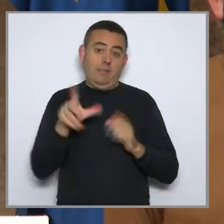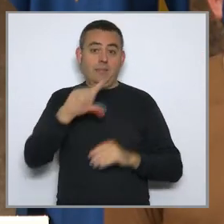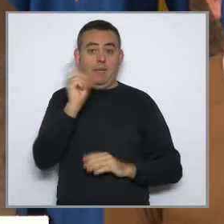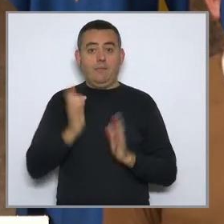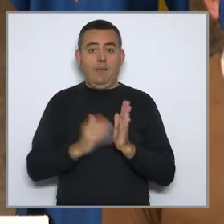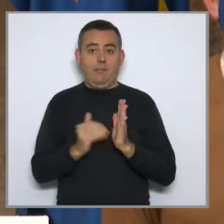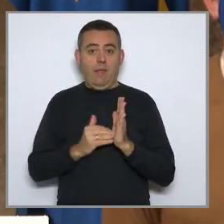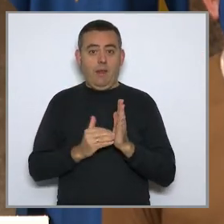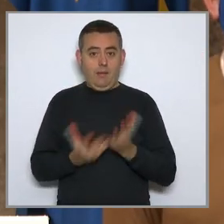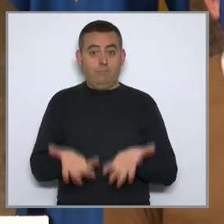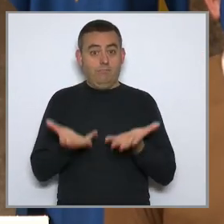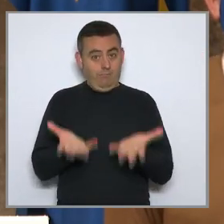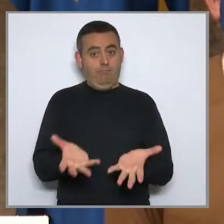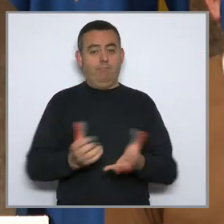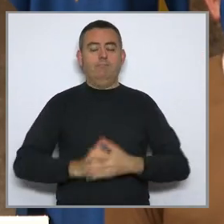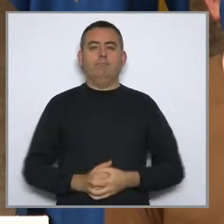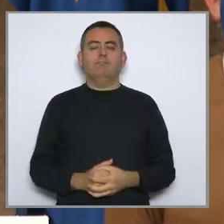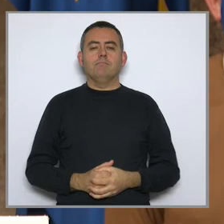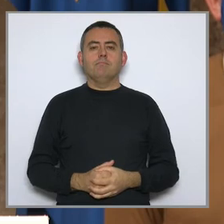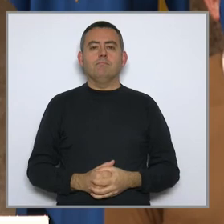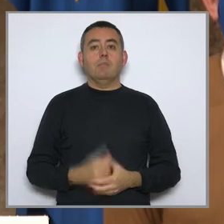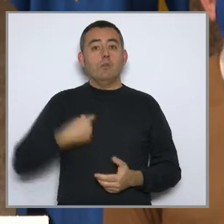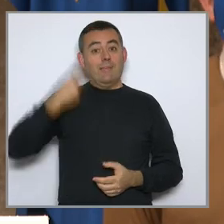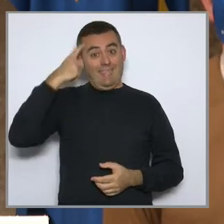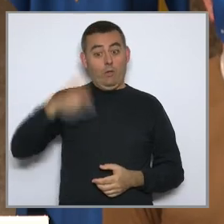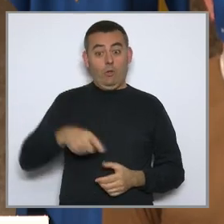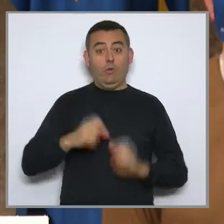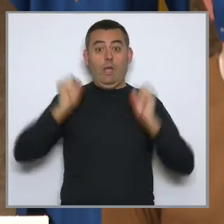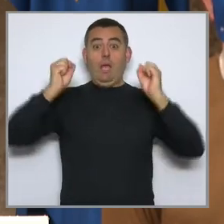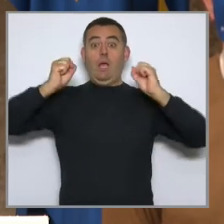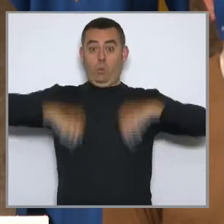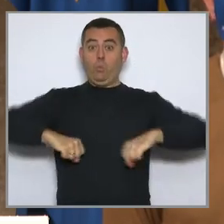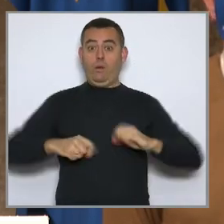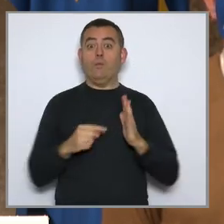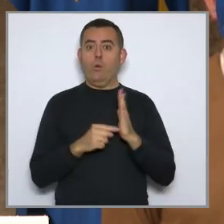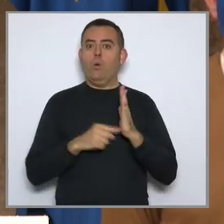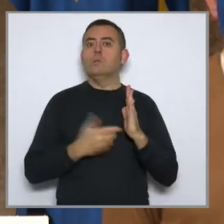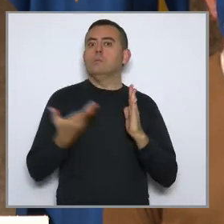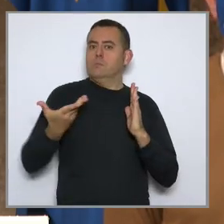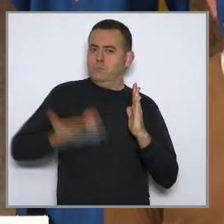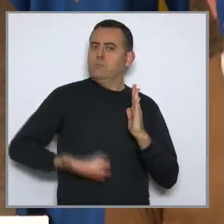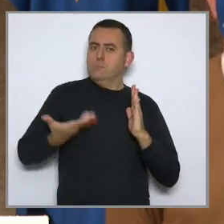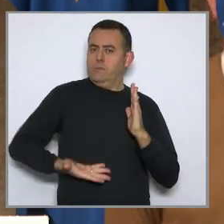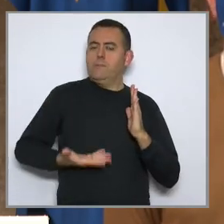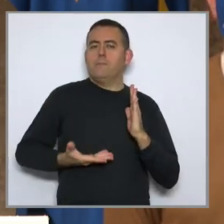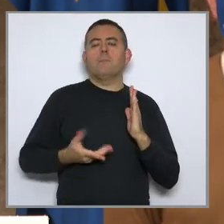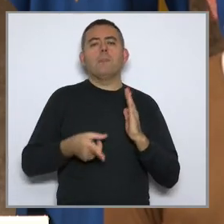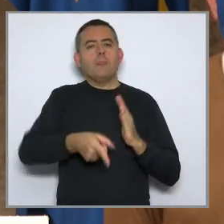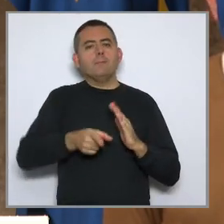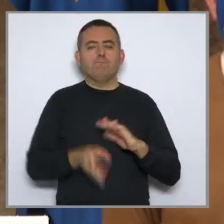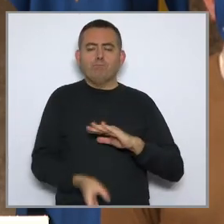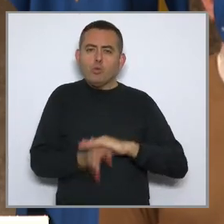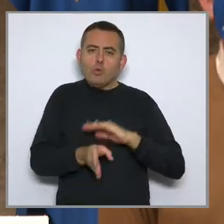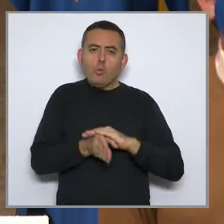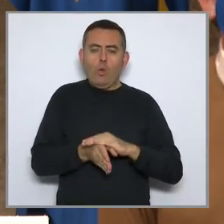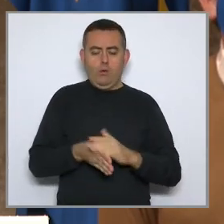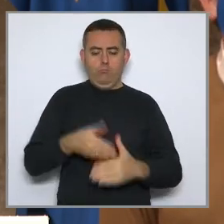Valenciana. Creo, como digo, que es un acuerdo importante, continúa en la